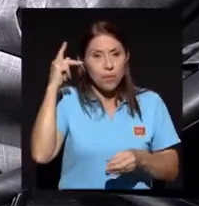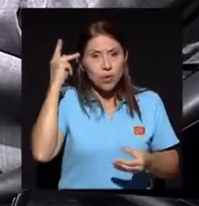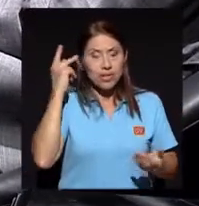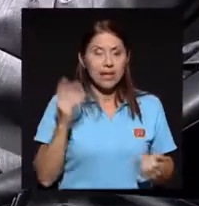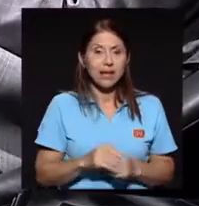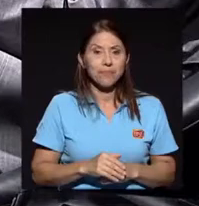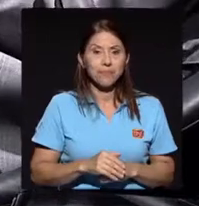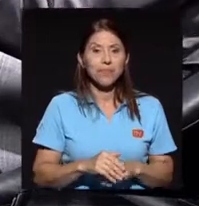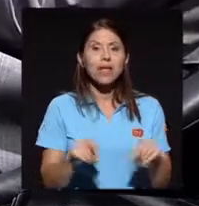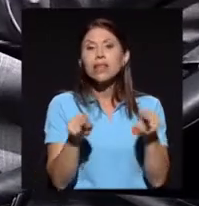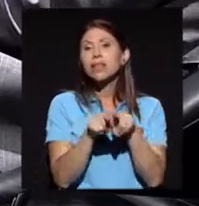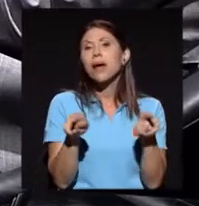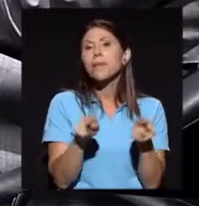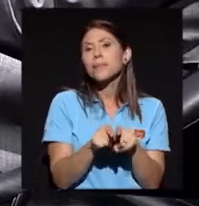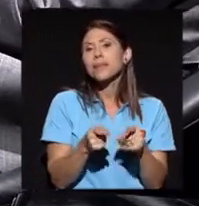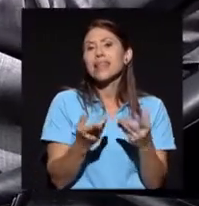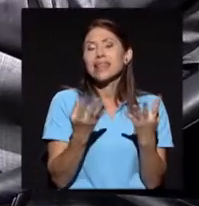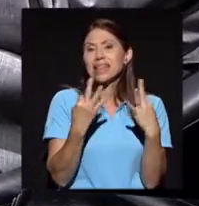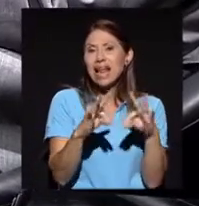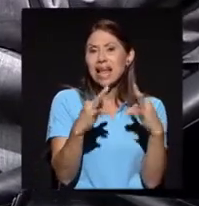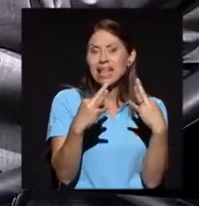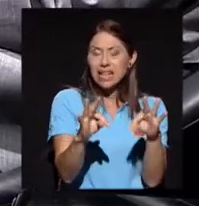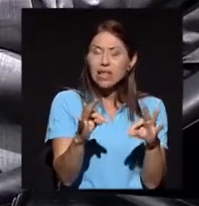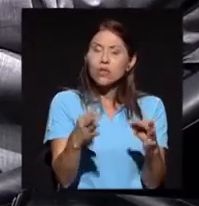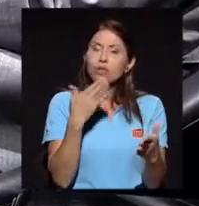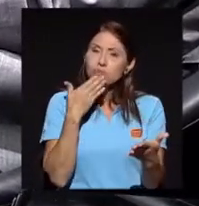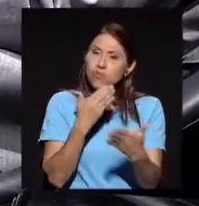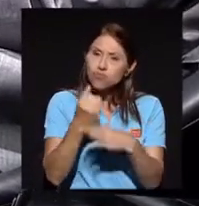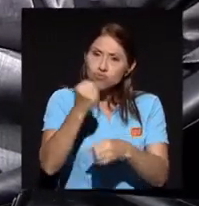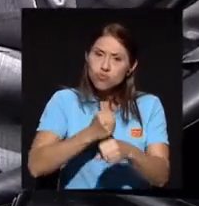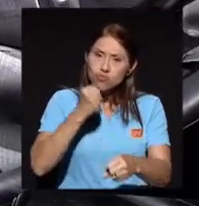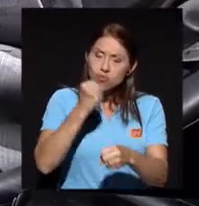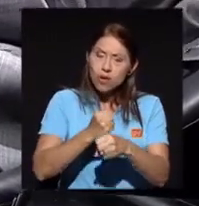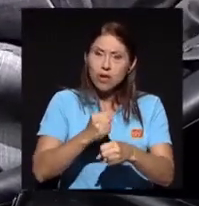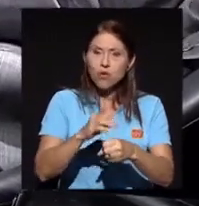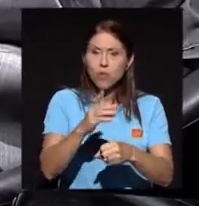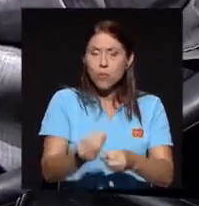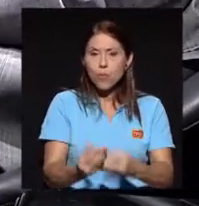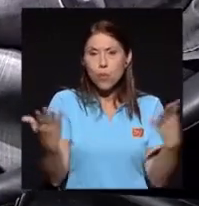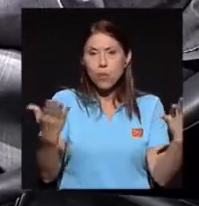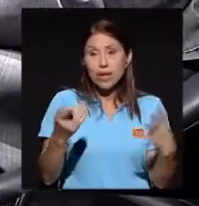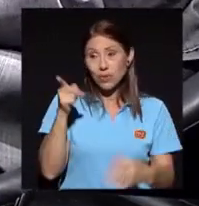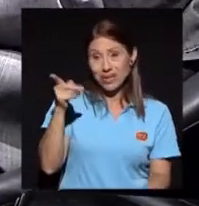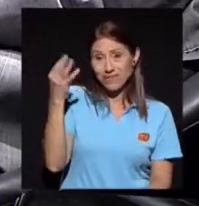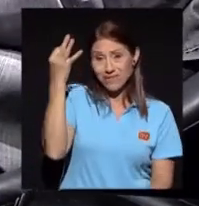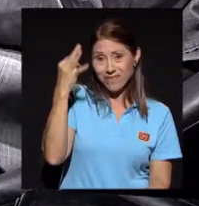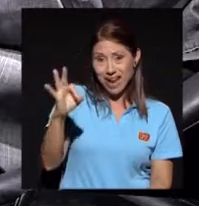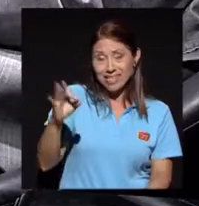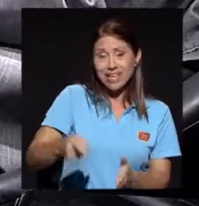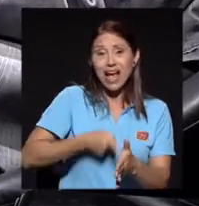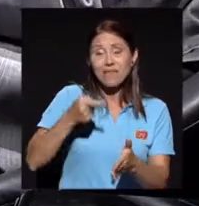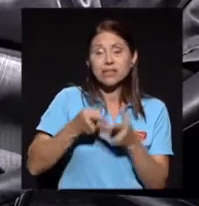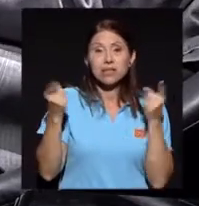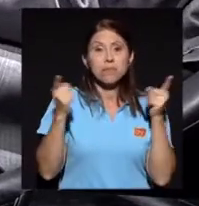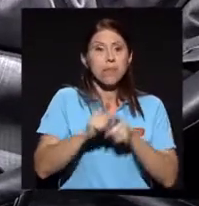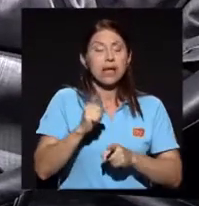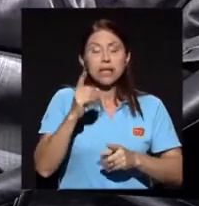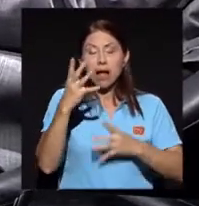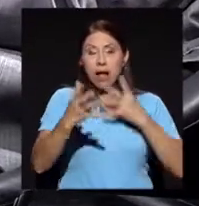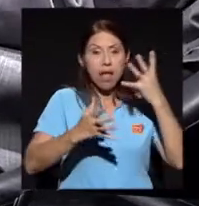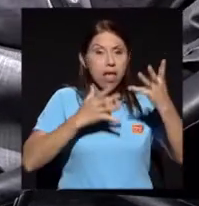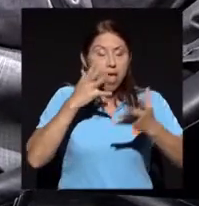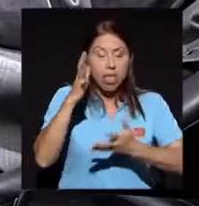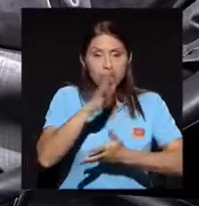orientadas hacia la probidad en la función pública en francia pues a veces hay escándalos y el tema de la